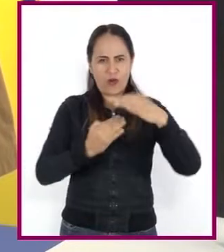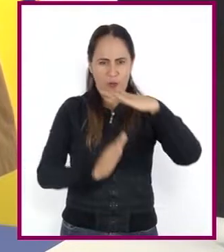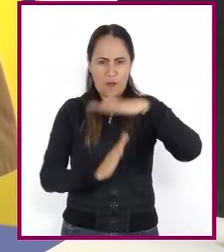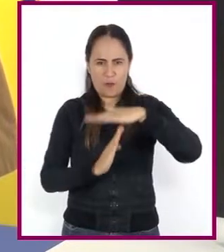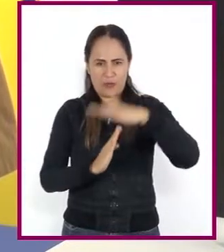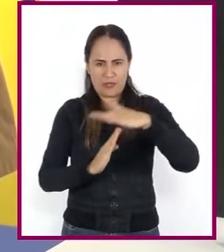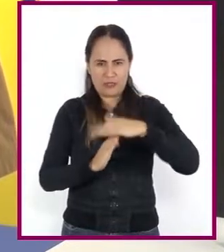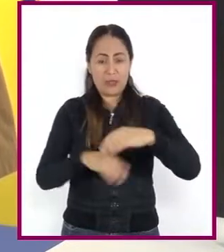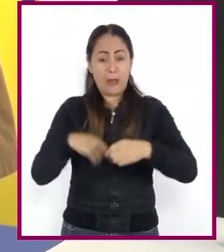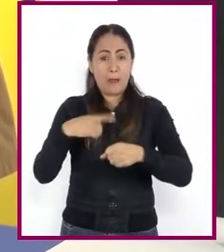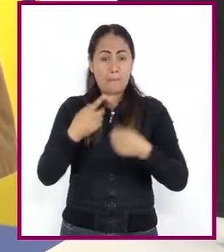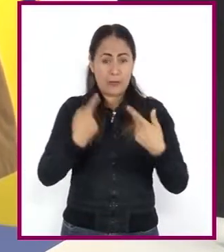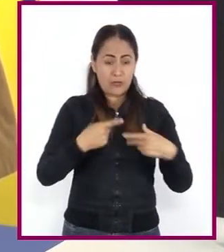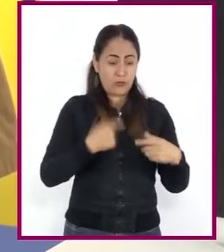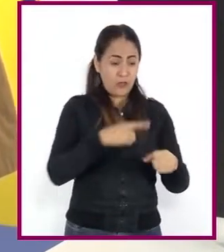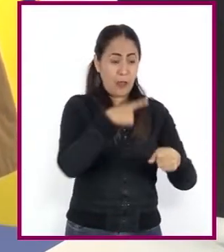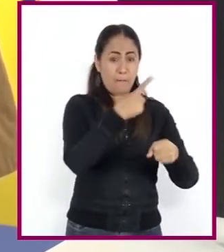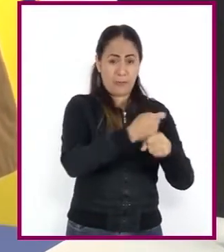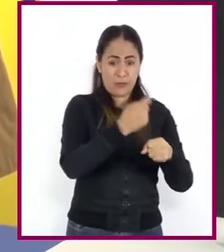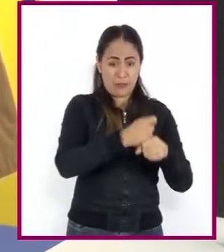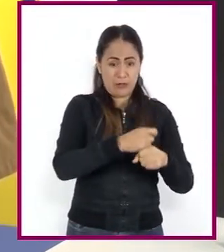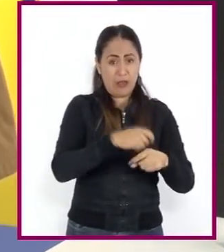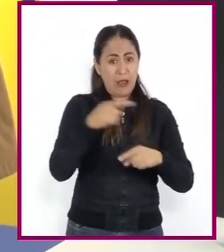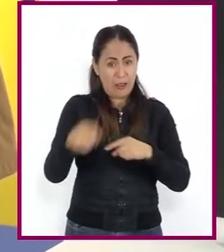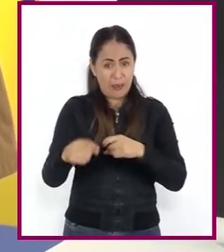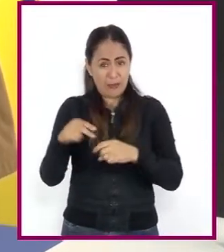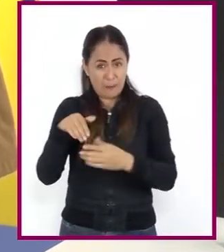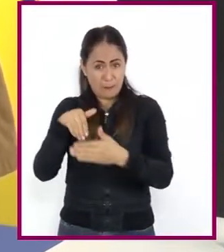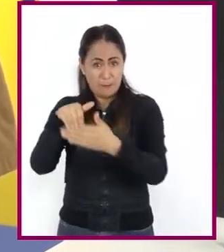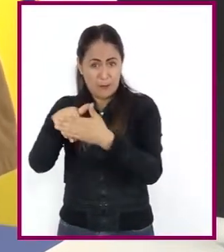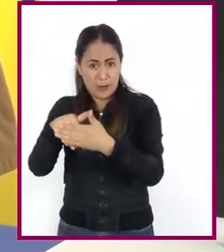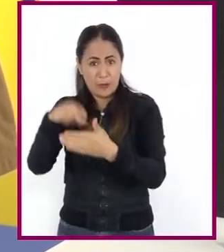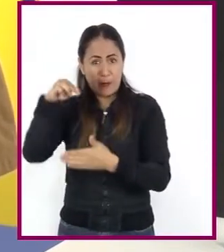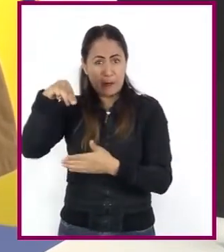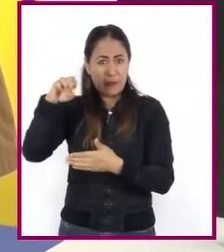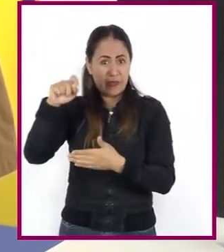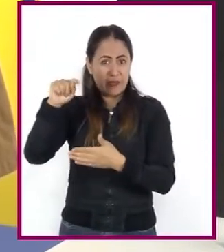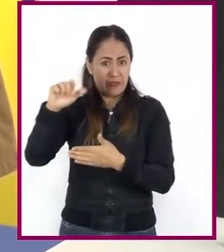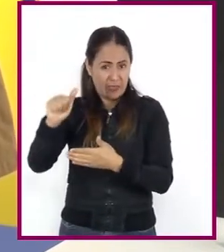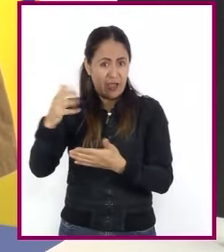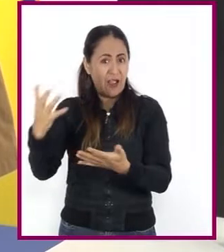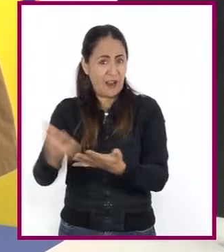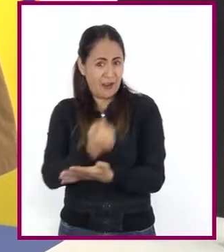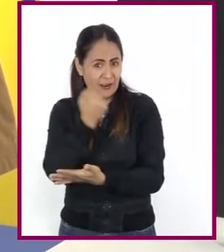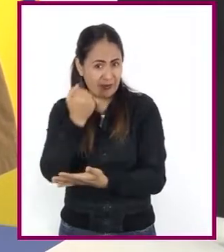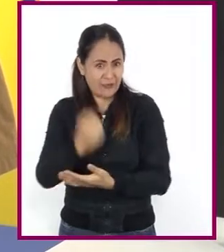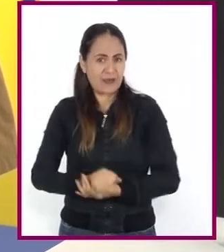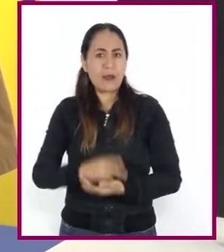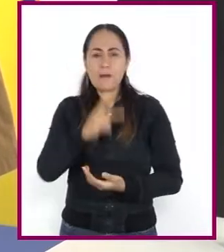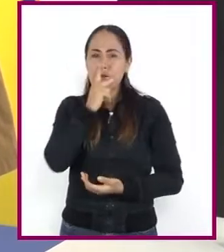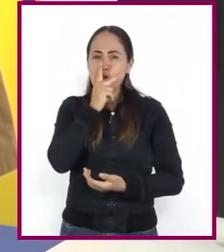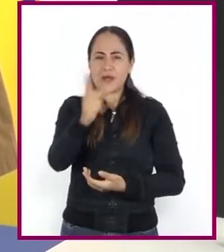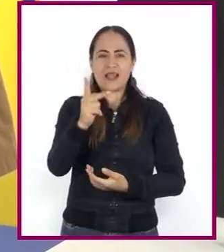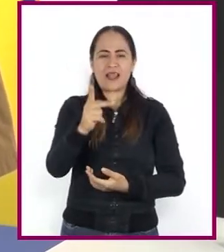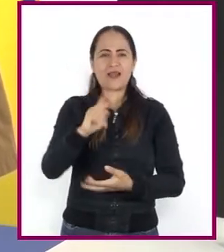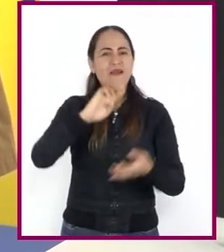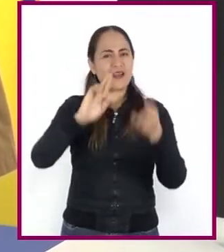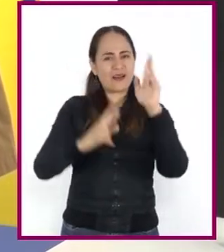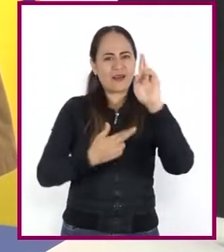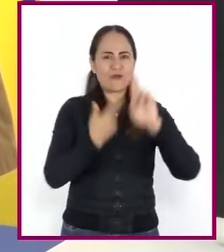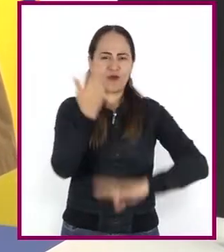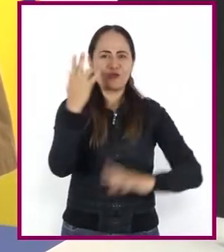gana el primer jugador que llegue a la meta y mencione la frase Revolución